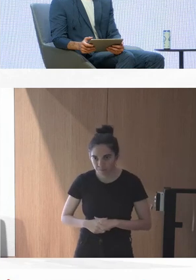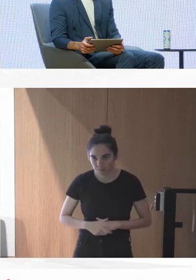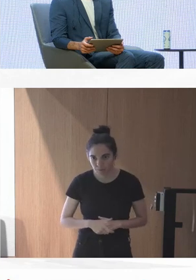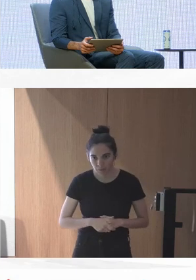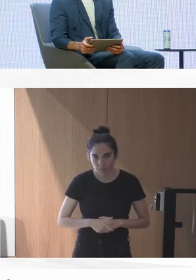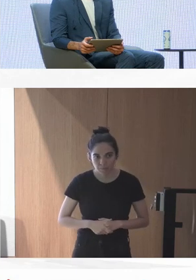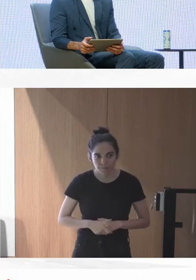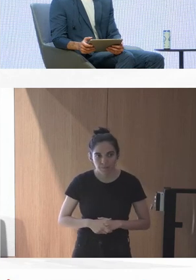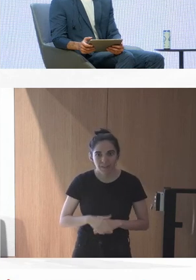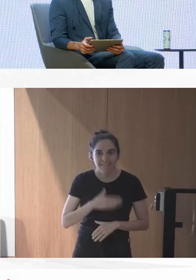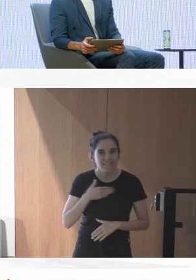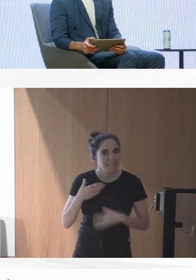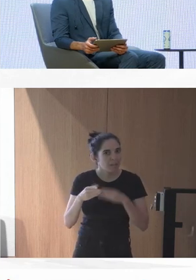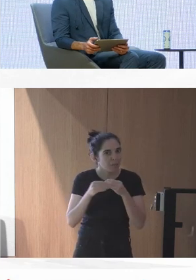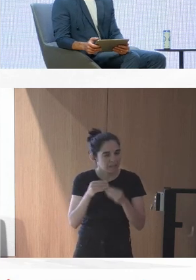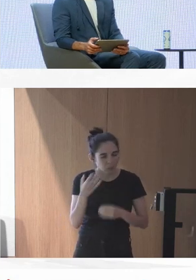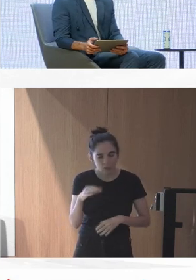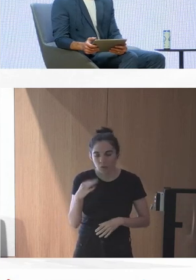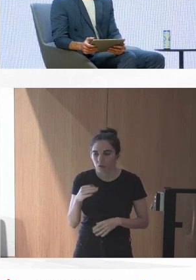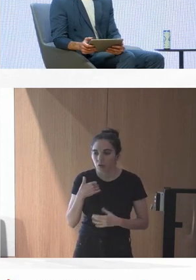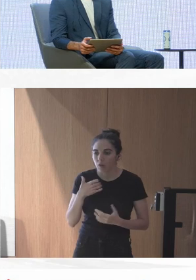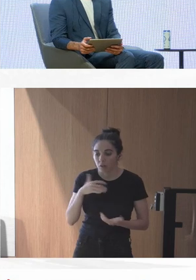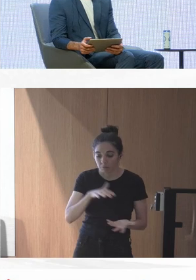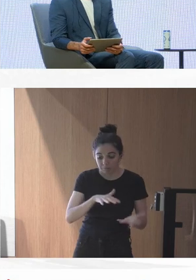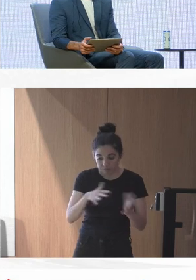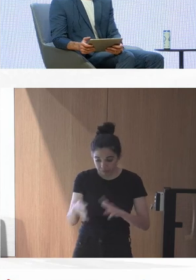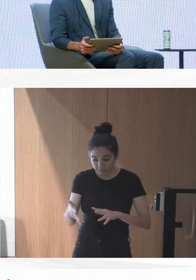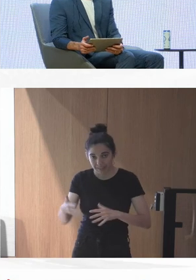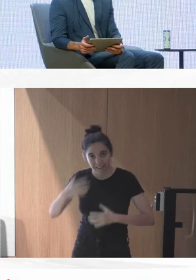Y simplemente me gustaría añadir que en la práctica